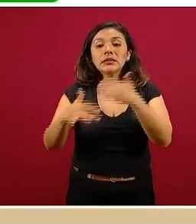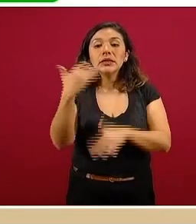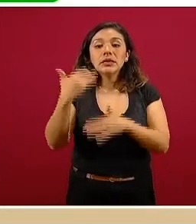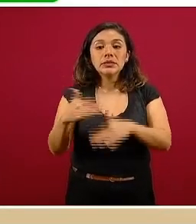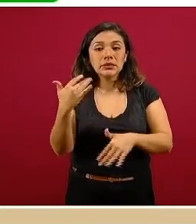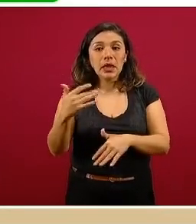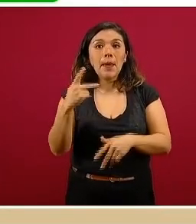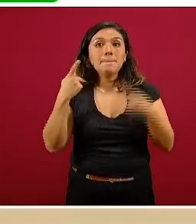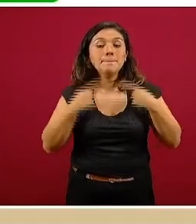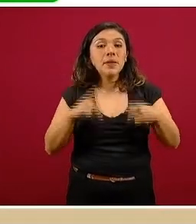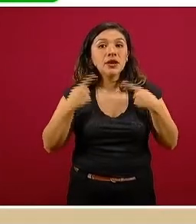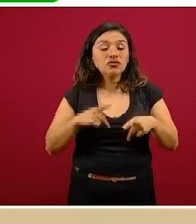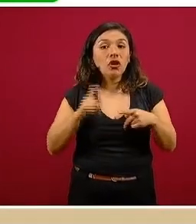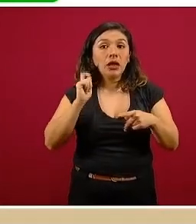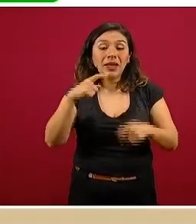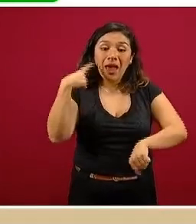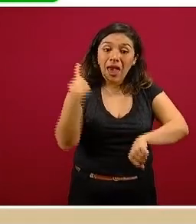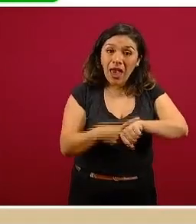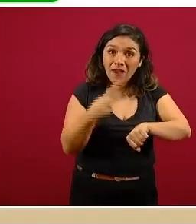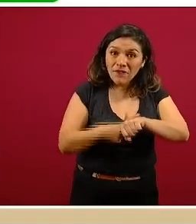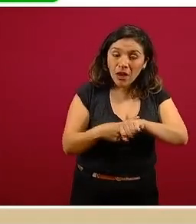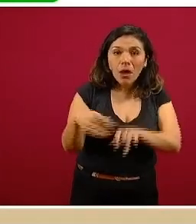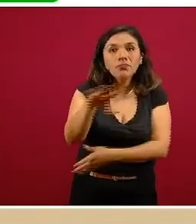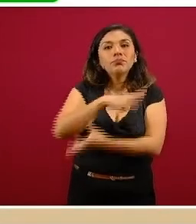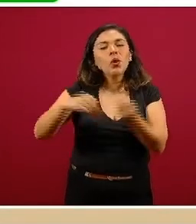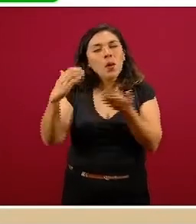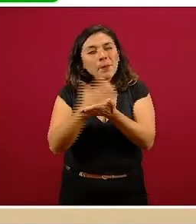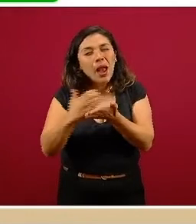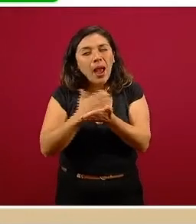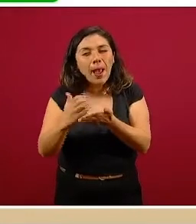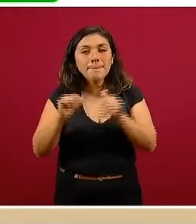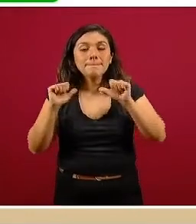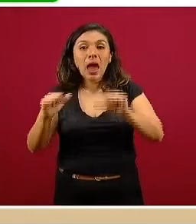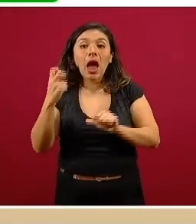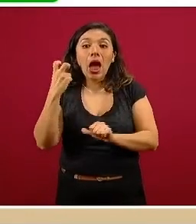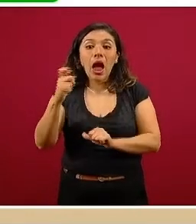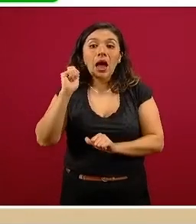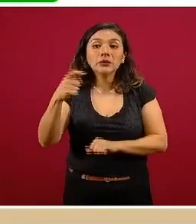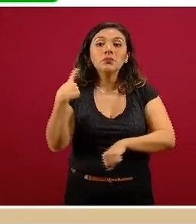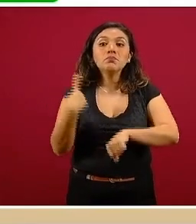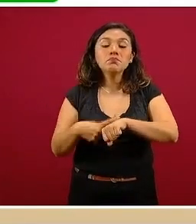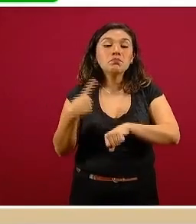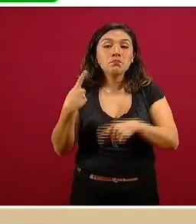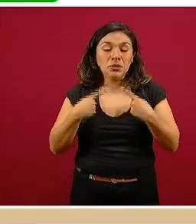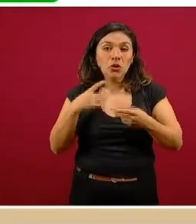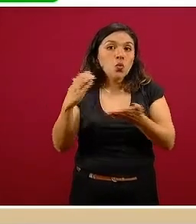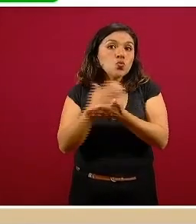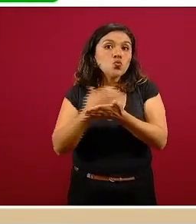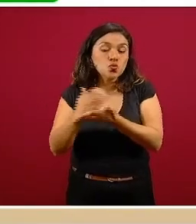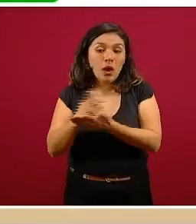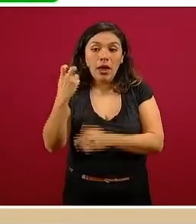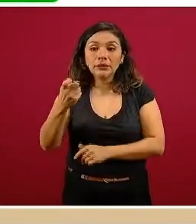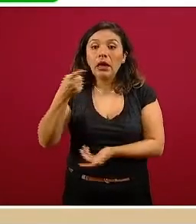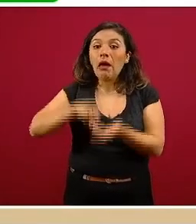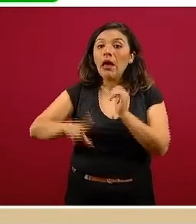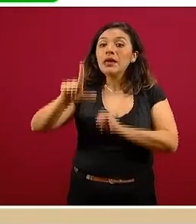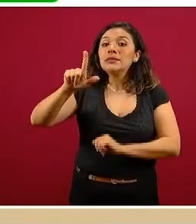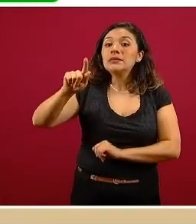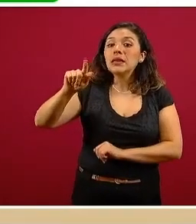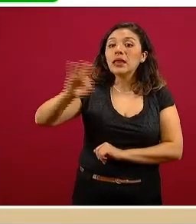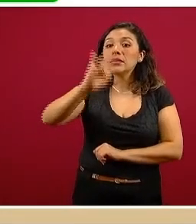446.715 también las personas que están representadas en la curva de color verde, y son precisamente las personas que se han recuperado, y es el